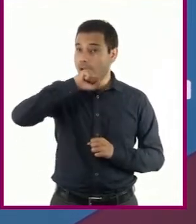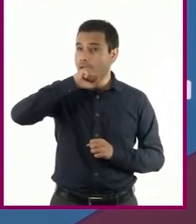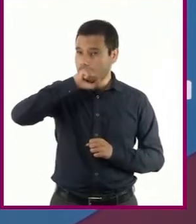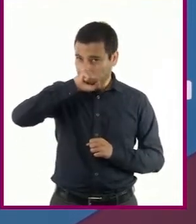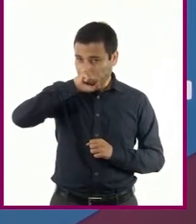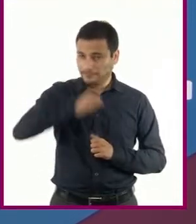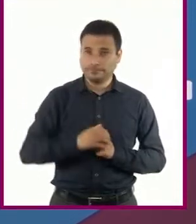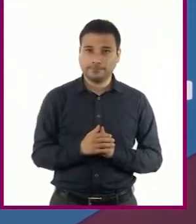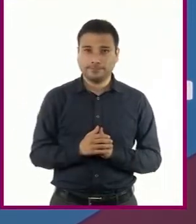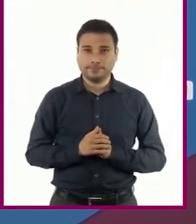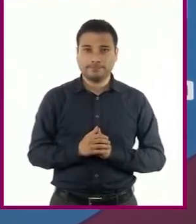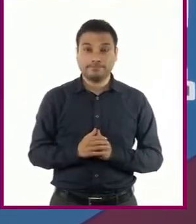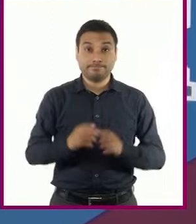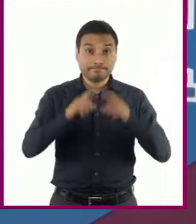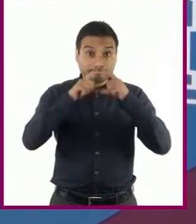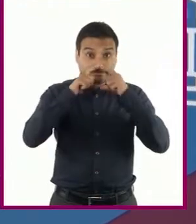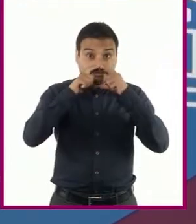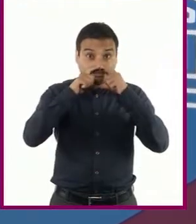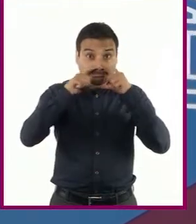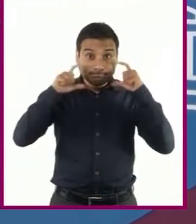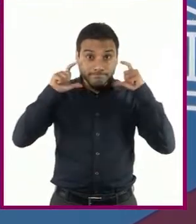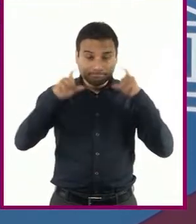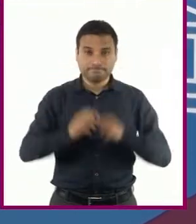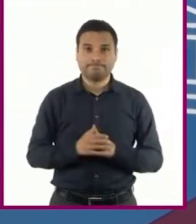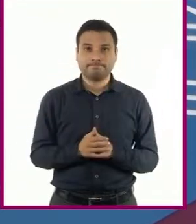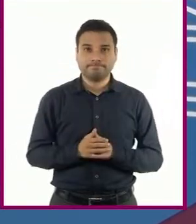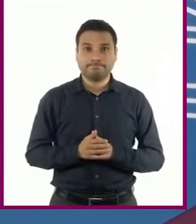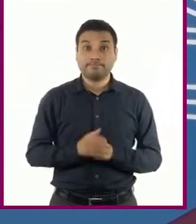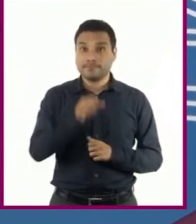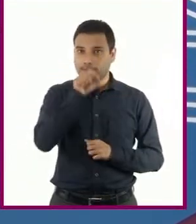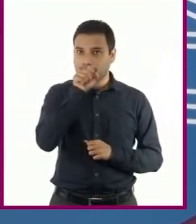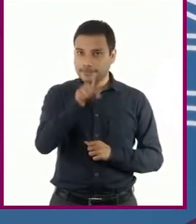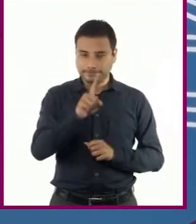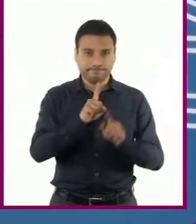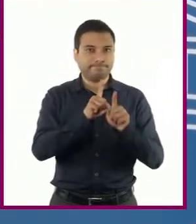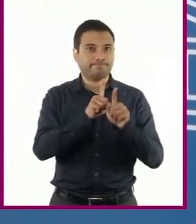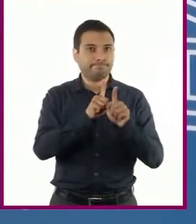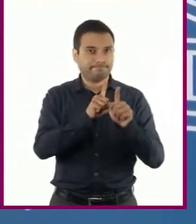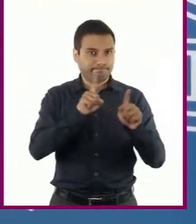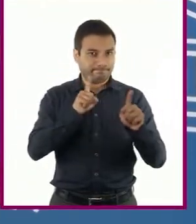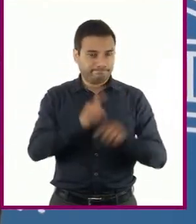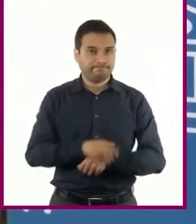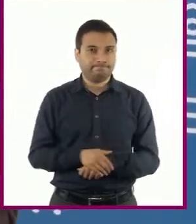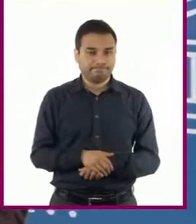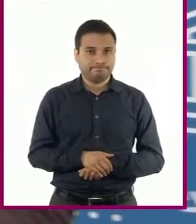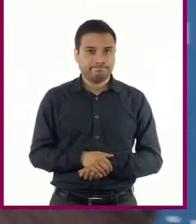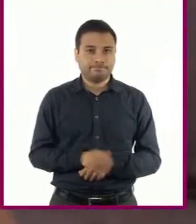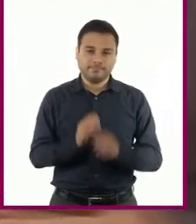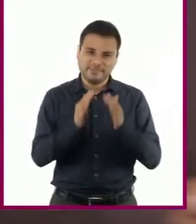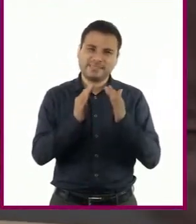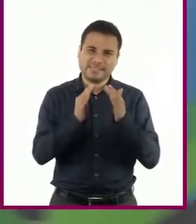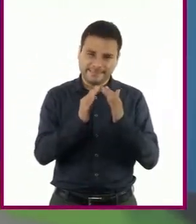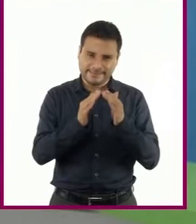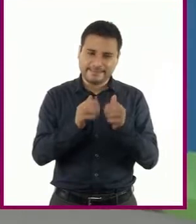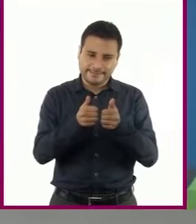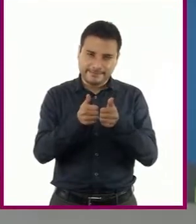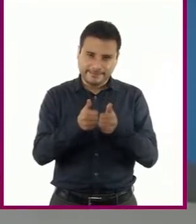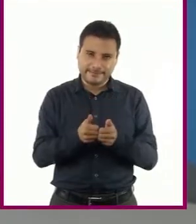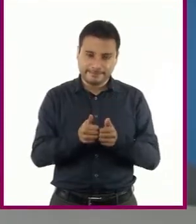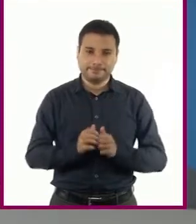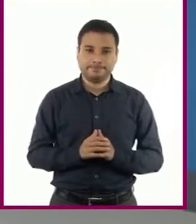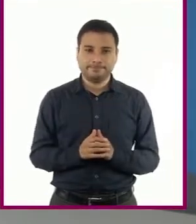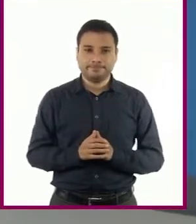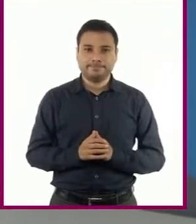etiqueta, portar correctamente el cubrebocas y mantener la sana distancia y, si es posible, quedarse en casa.